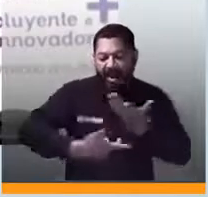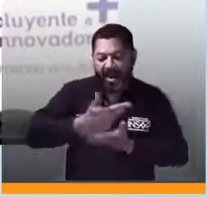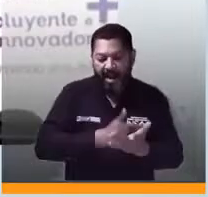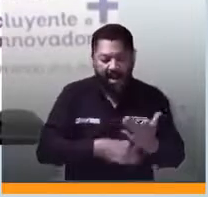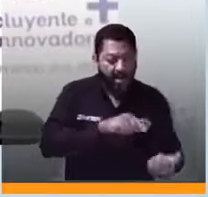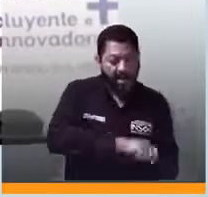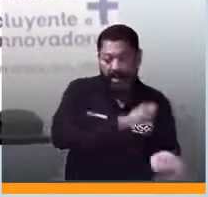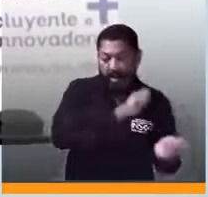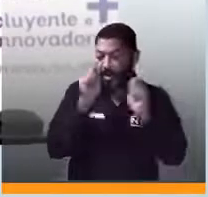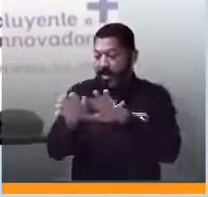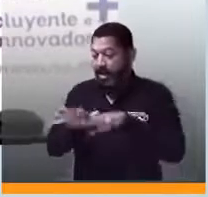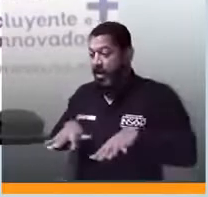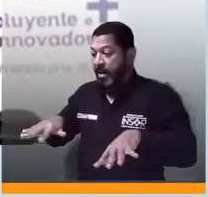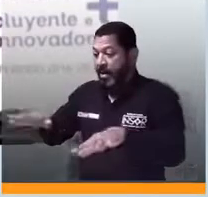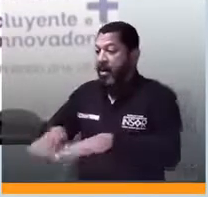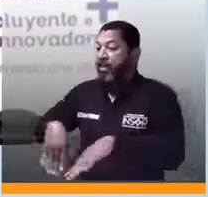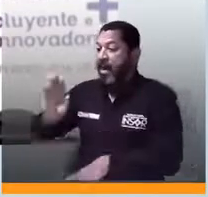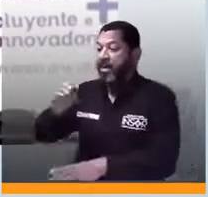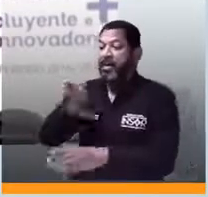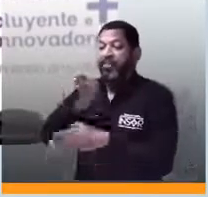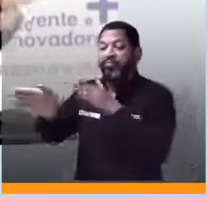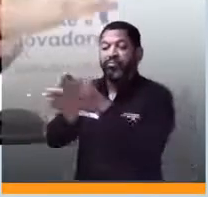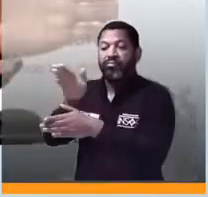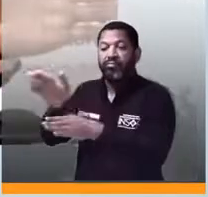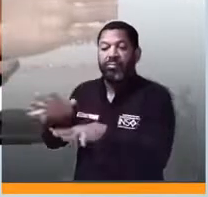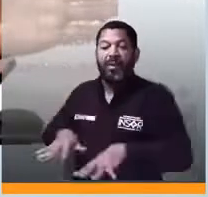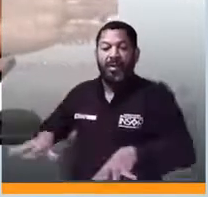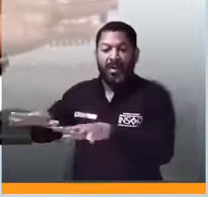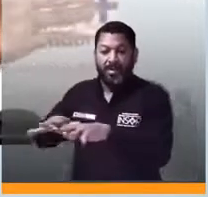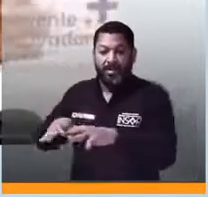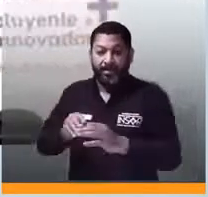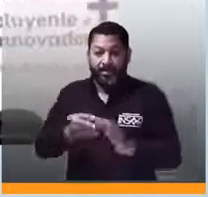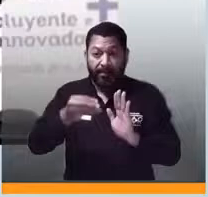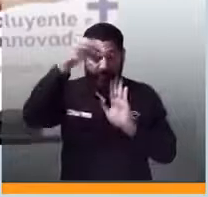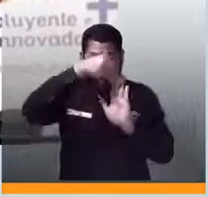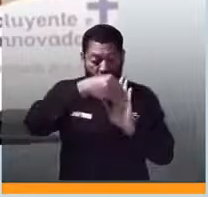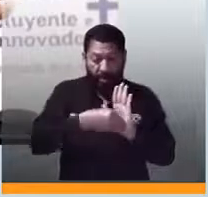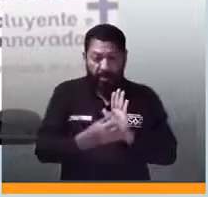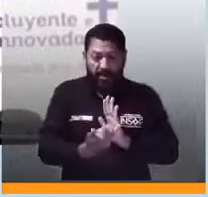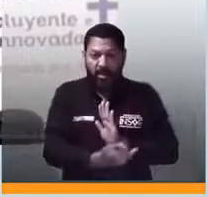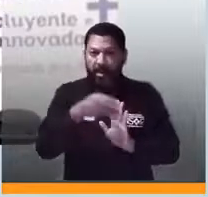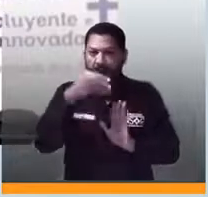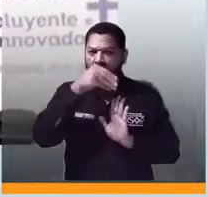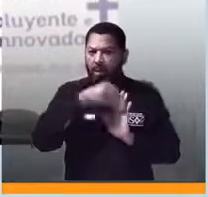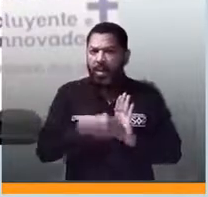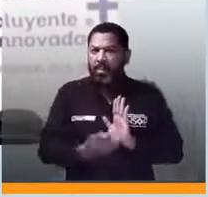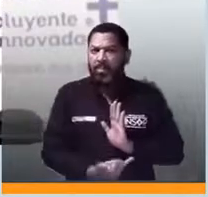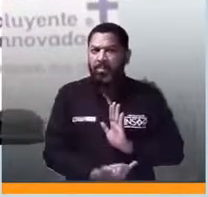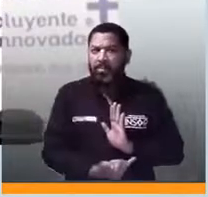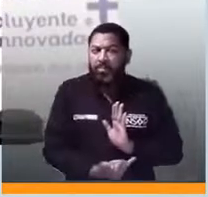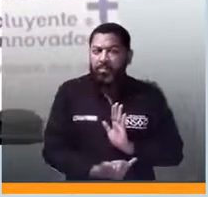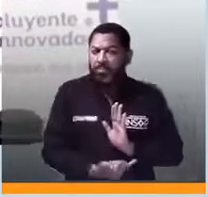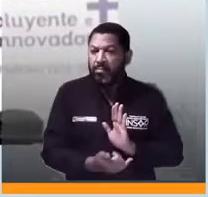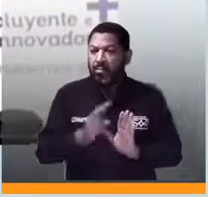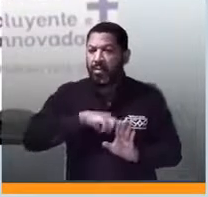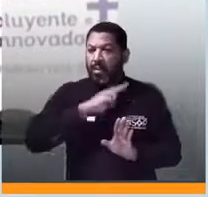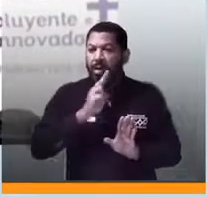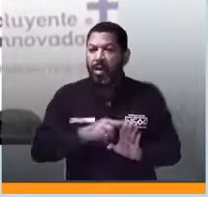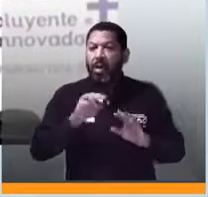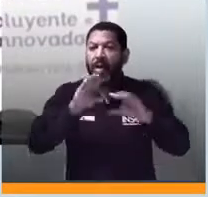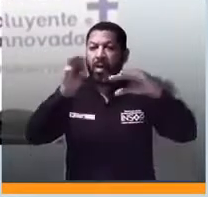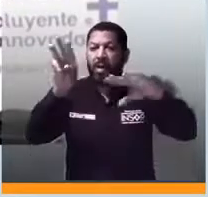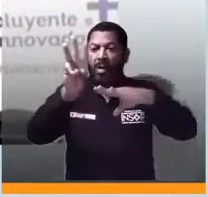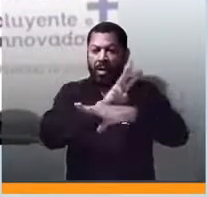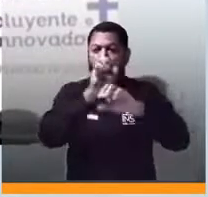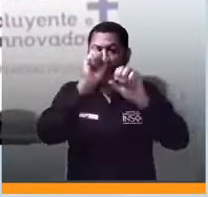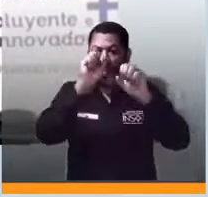hacia salir al territorio, hacia más salidas de campo. Porque para generar contenidos, pues los contenidos se pueden usar utilizando las plataformas,